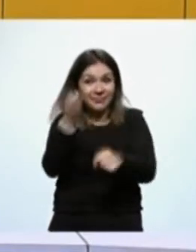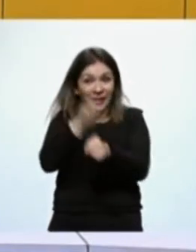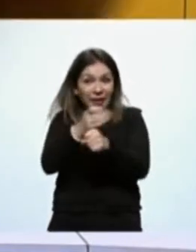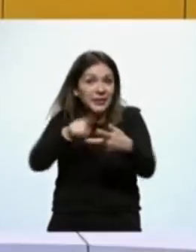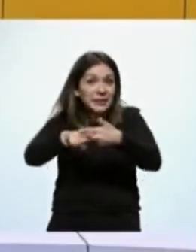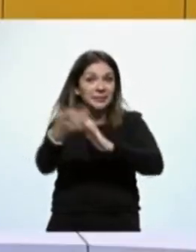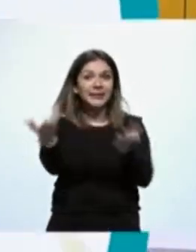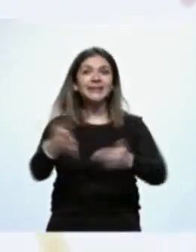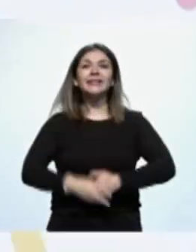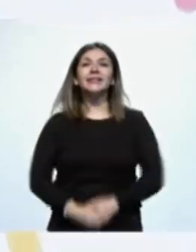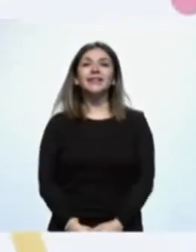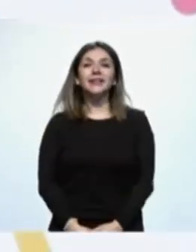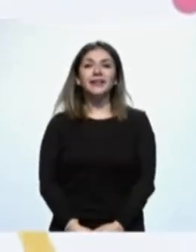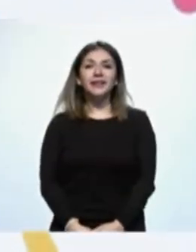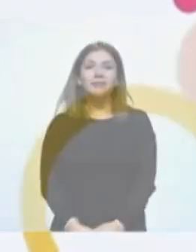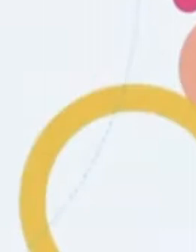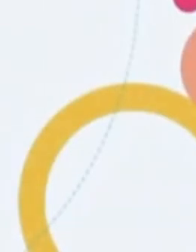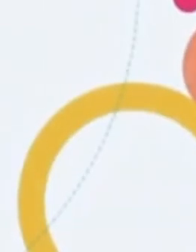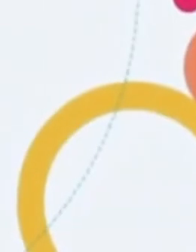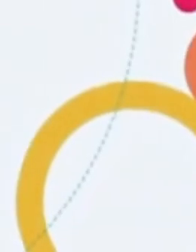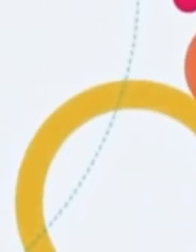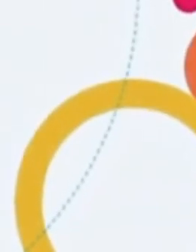activarnos!